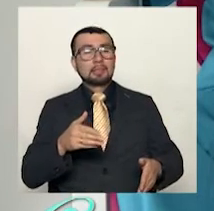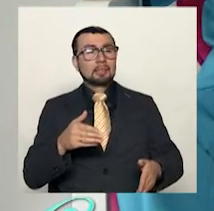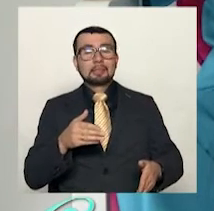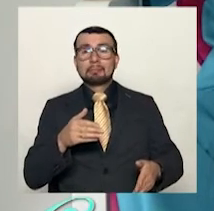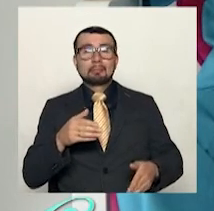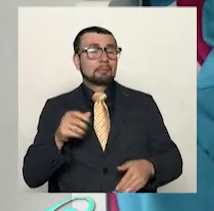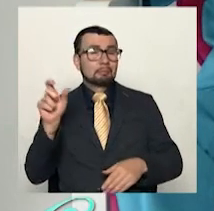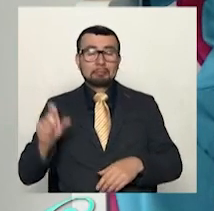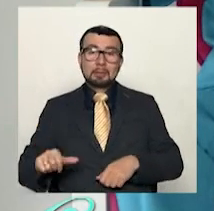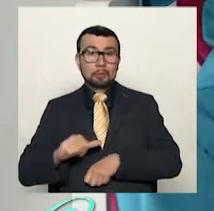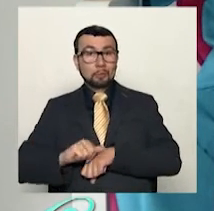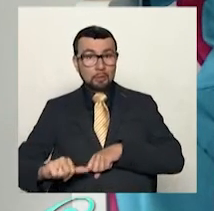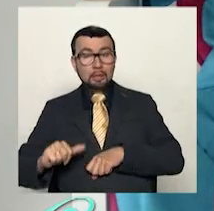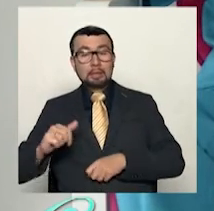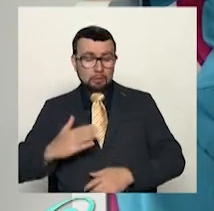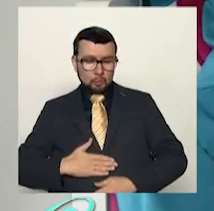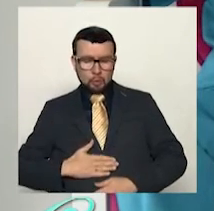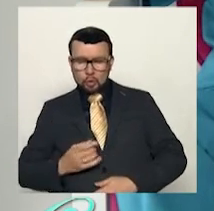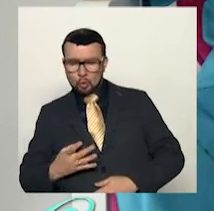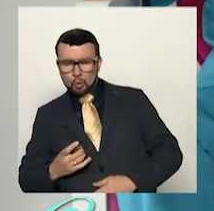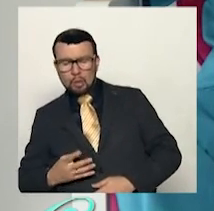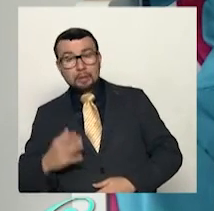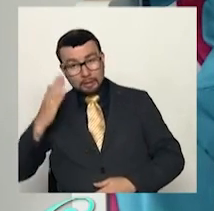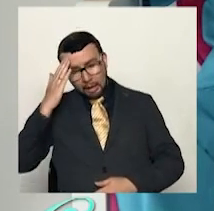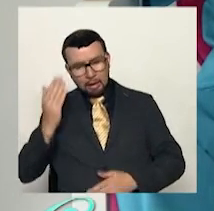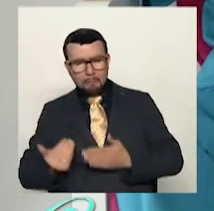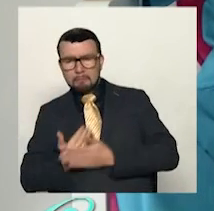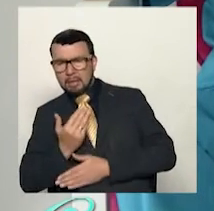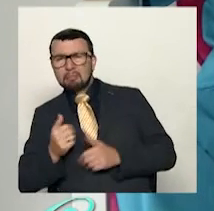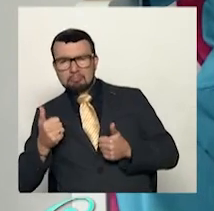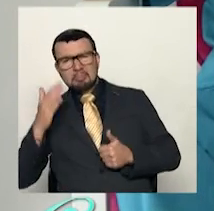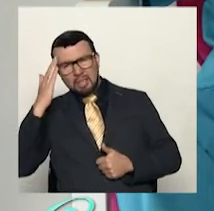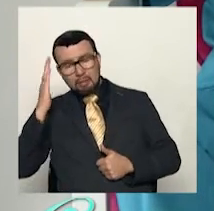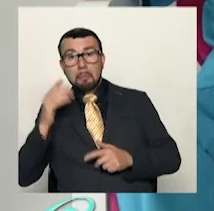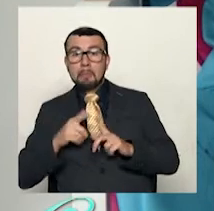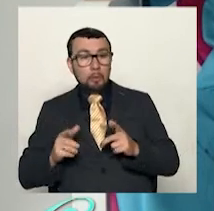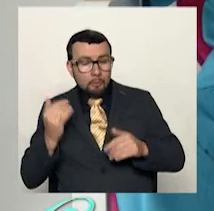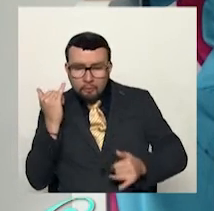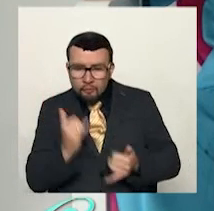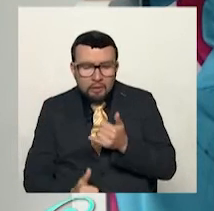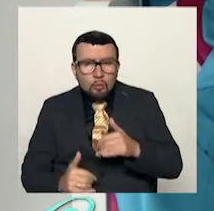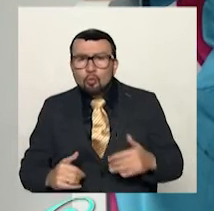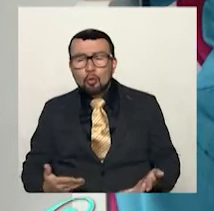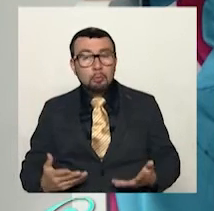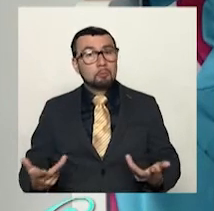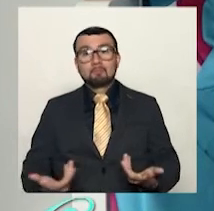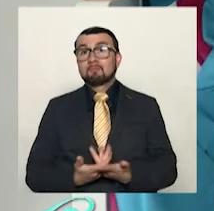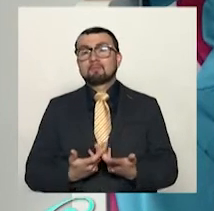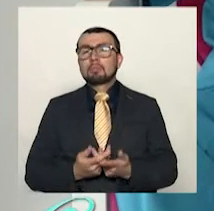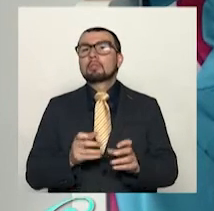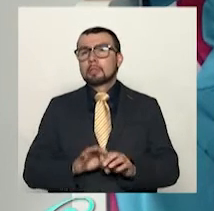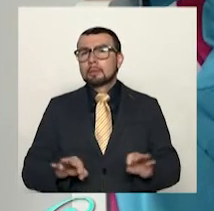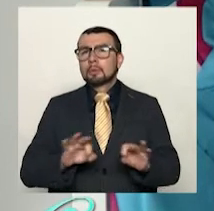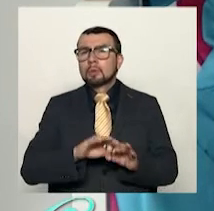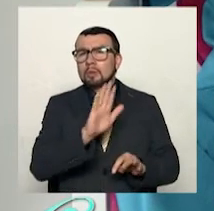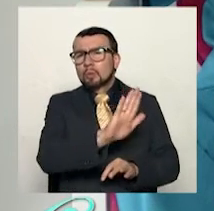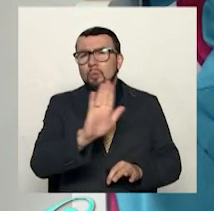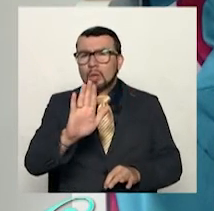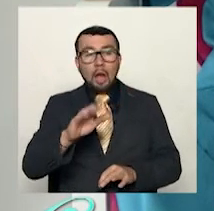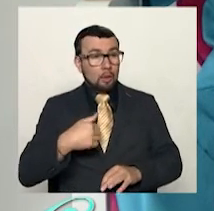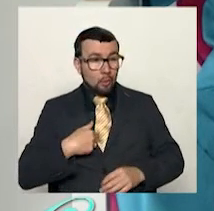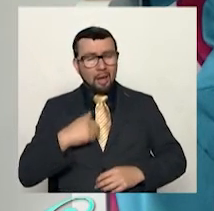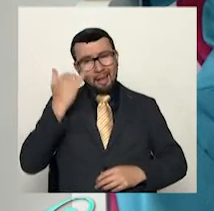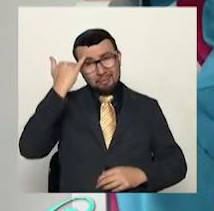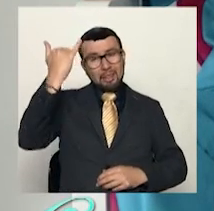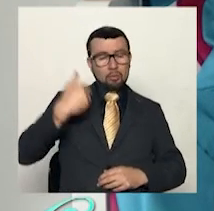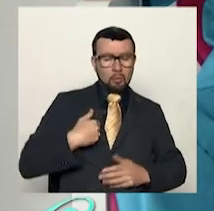sabemos cómo comienza, pero no sabemos cómo termina. Entonces, importante para los televidentes es no medicar, es lo primero